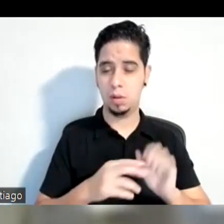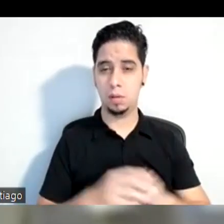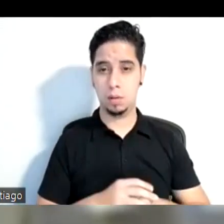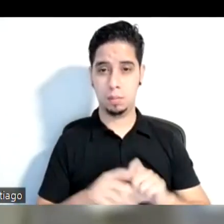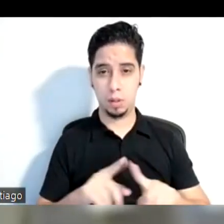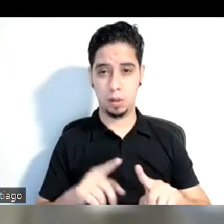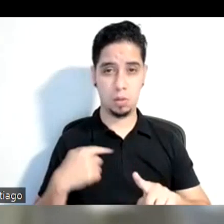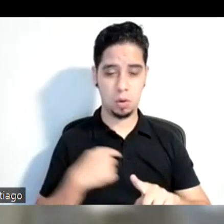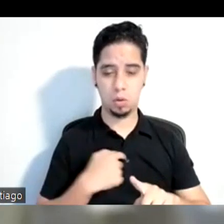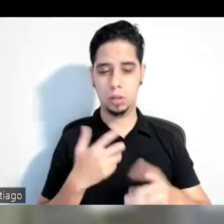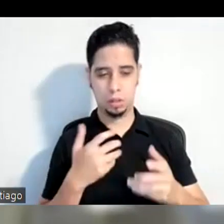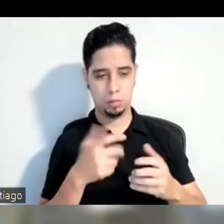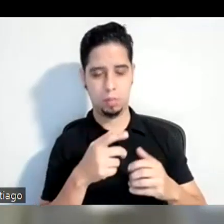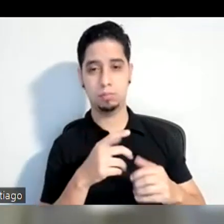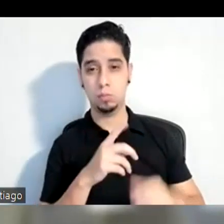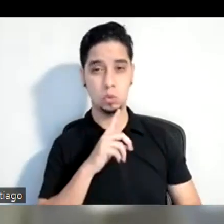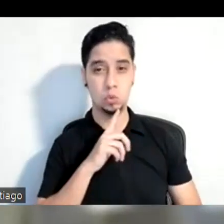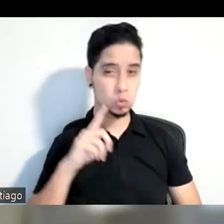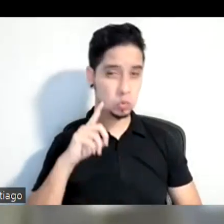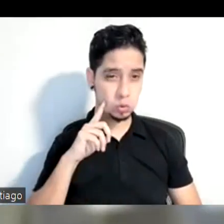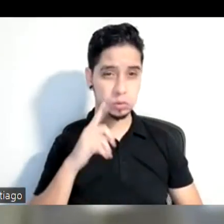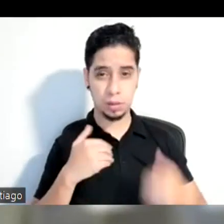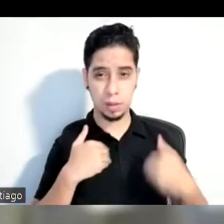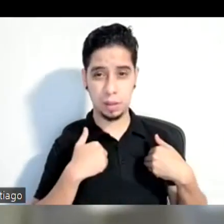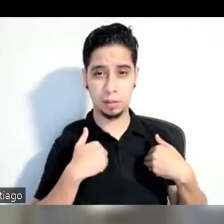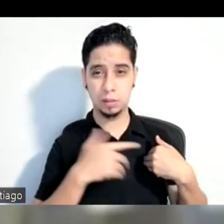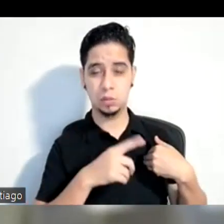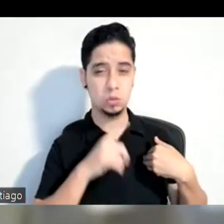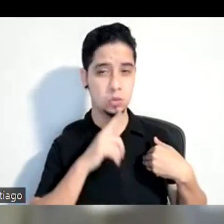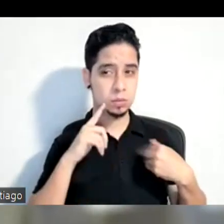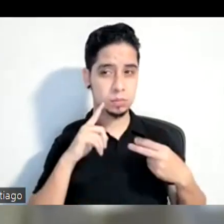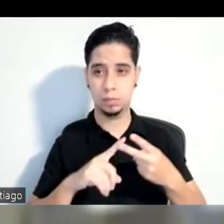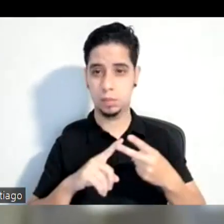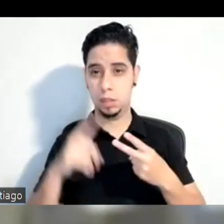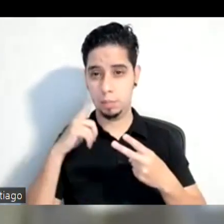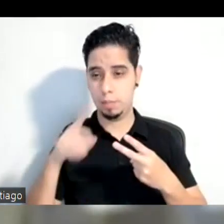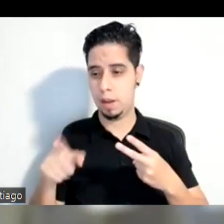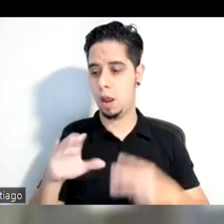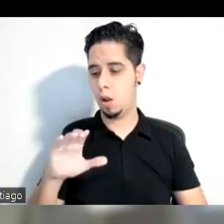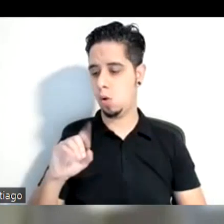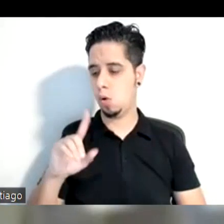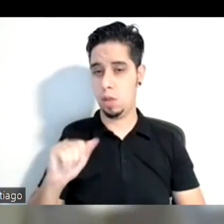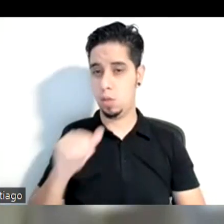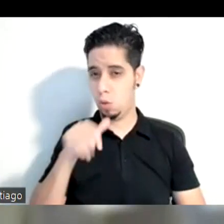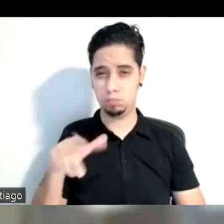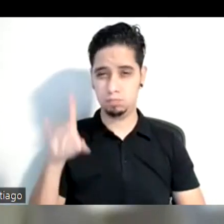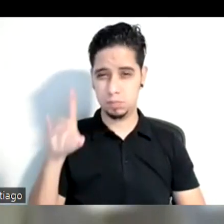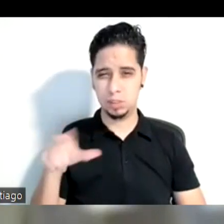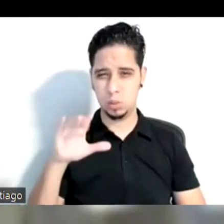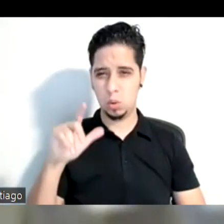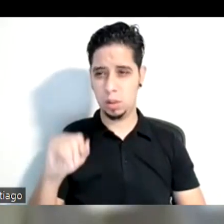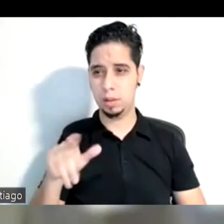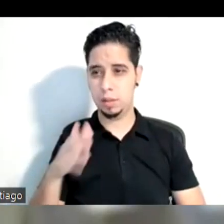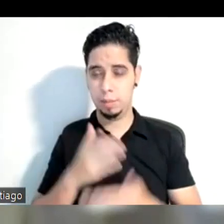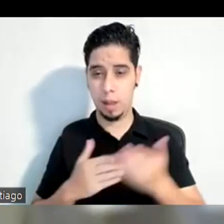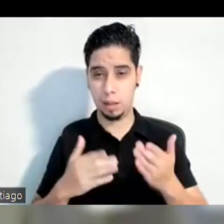para los papeles de solo, pero para otros papeles como alguien Coda, pues debieron haber escogido a alguien Coda, y no fue así. Así que pues en esa parte los Codas